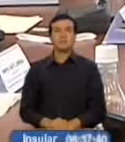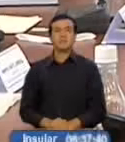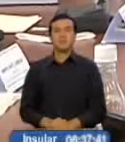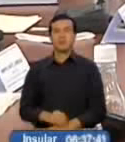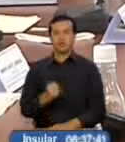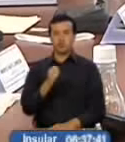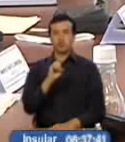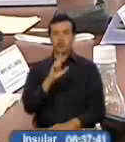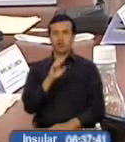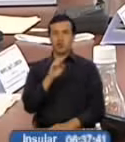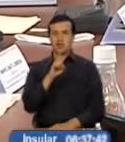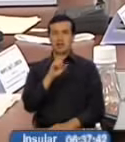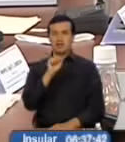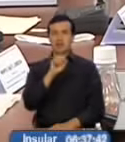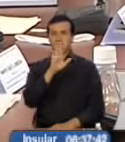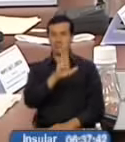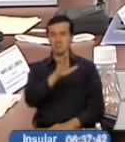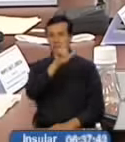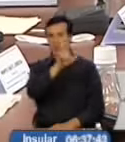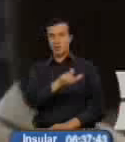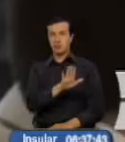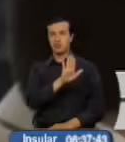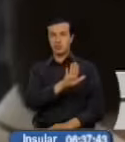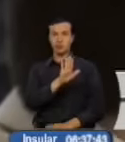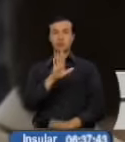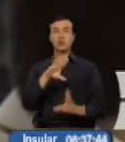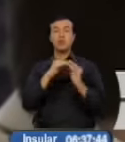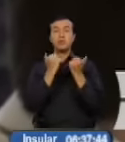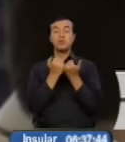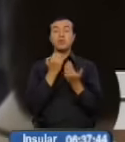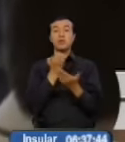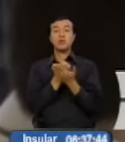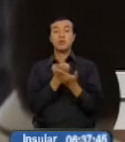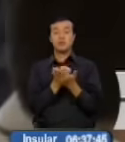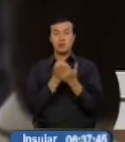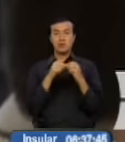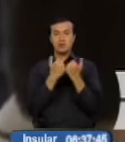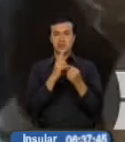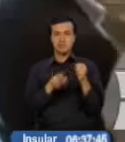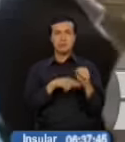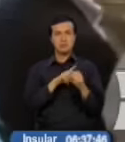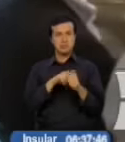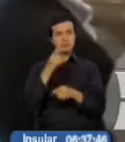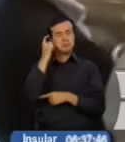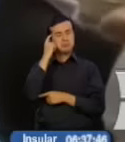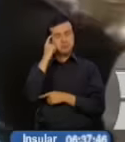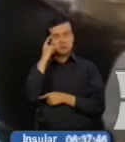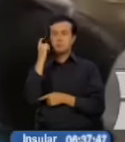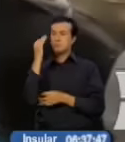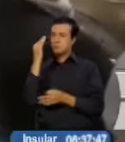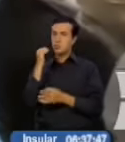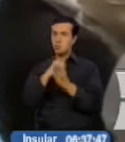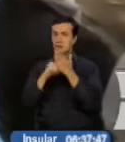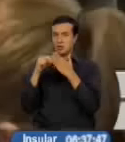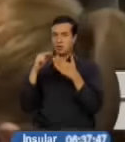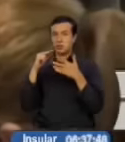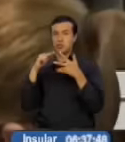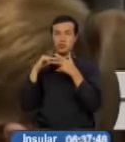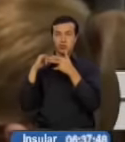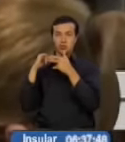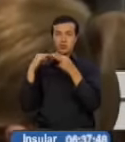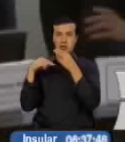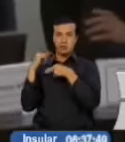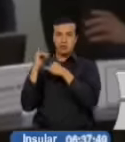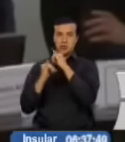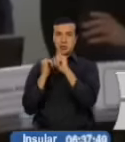Soledad Buendía, presidenta de la Comisión de Desarrollo Económico, dice estar optimista con respecto a la firma del acuerdo multipartes, pues el propio ministro de Comercio Exterior les